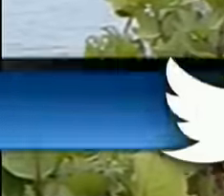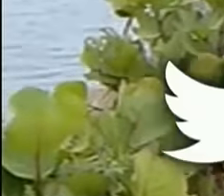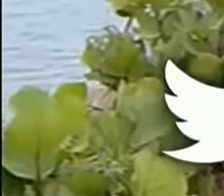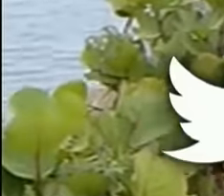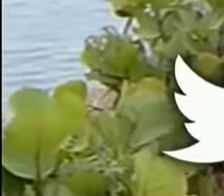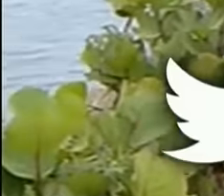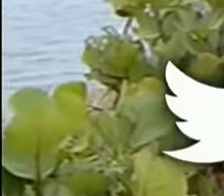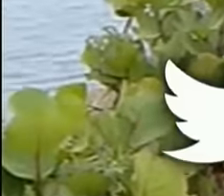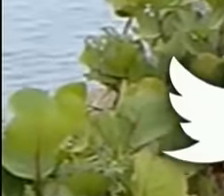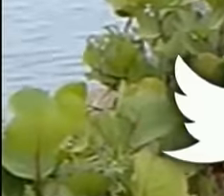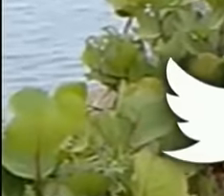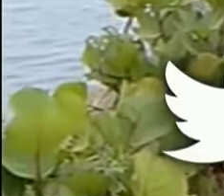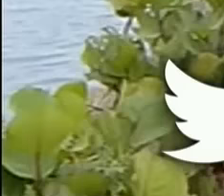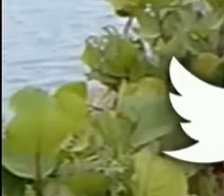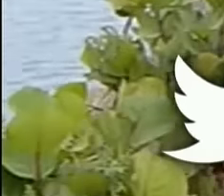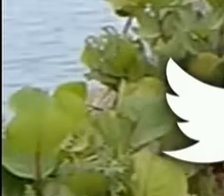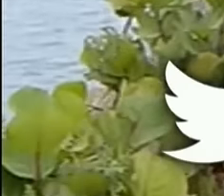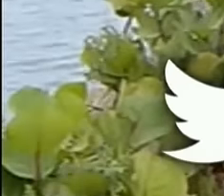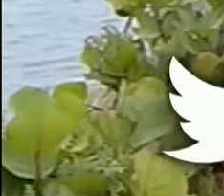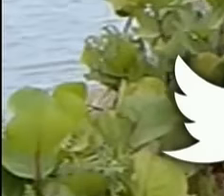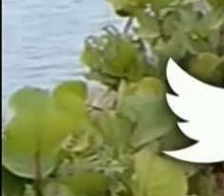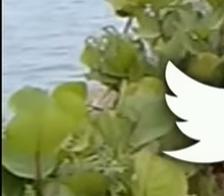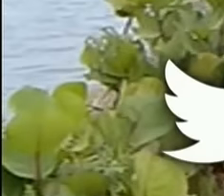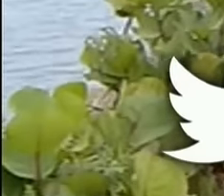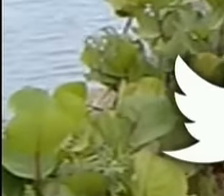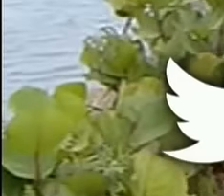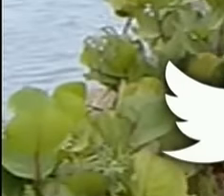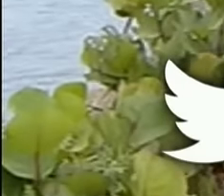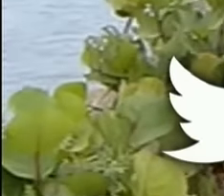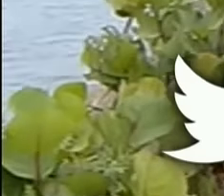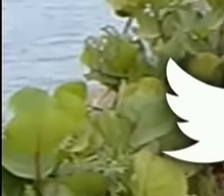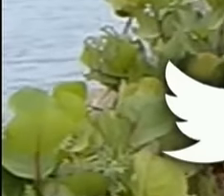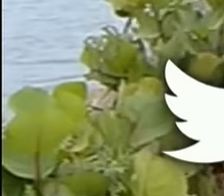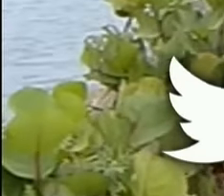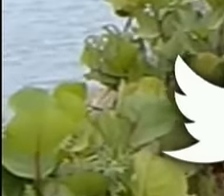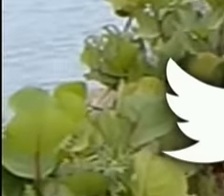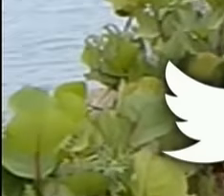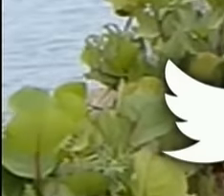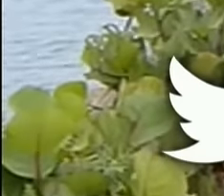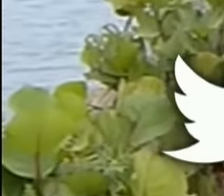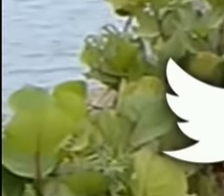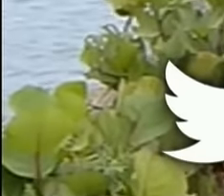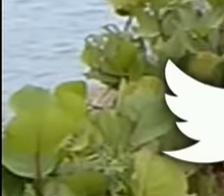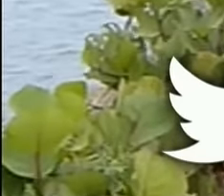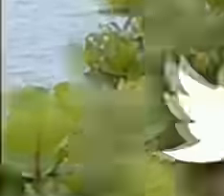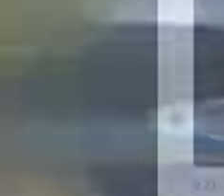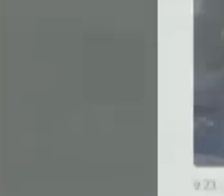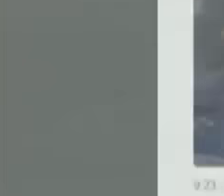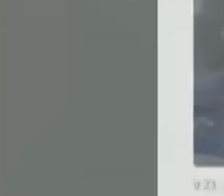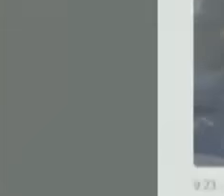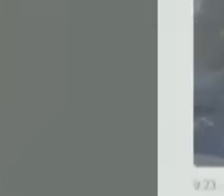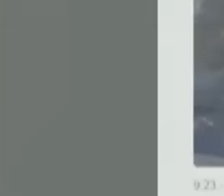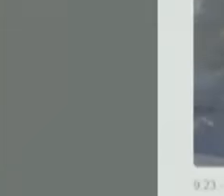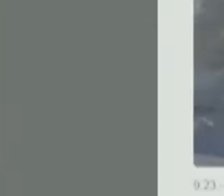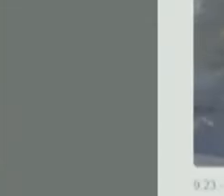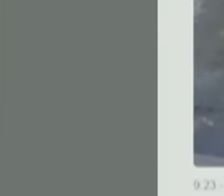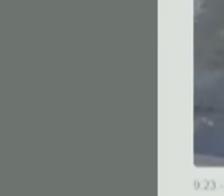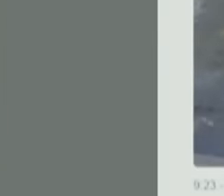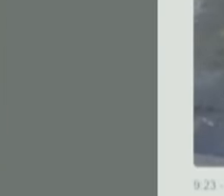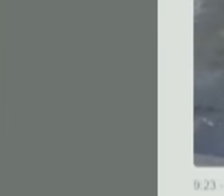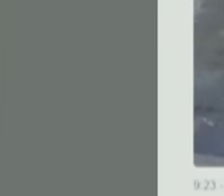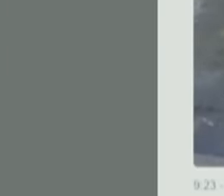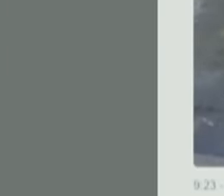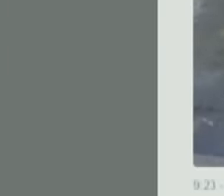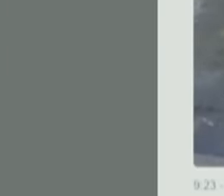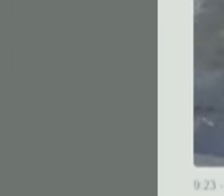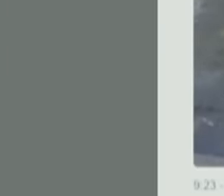comunidad@rts.com.es. Empezamos. Gracias, Jorge, por esta fotografía. Dice, atento, ahí en la calle 29, entre la